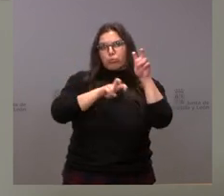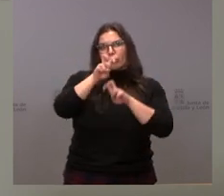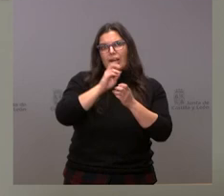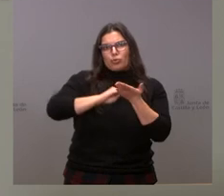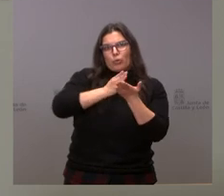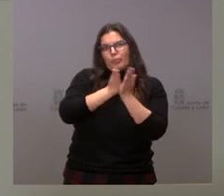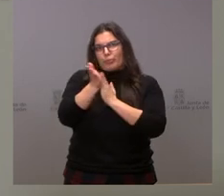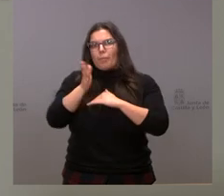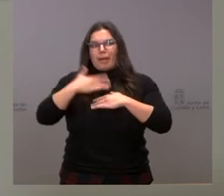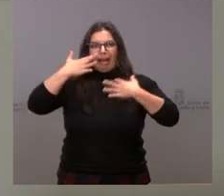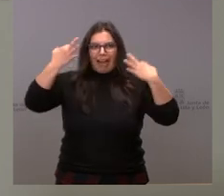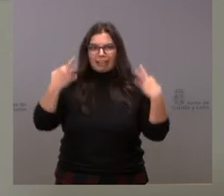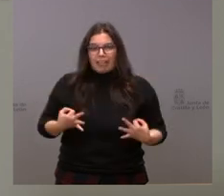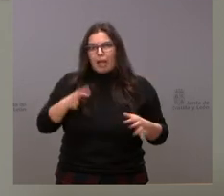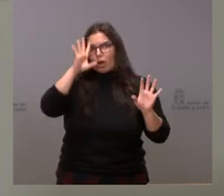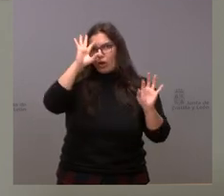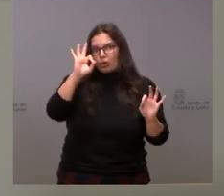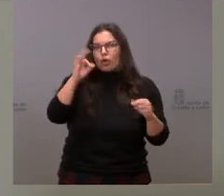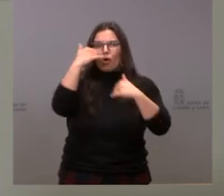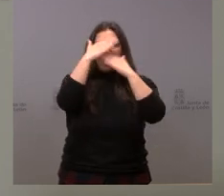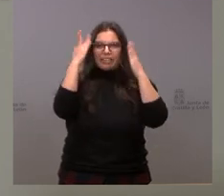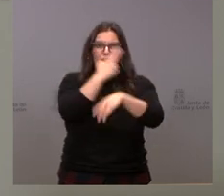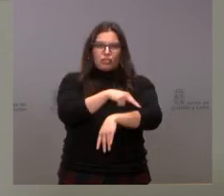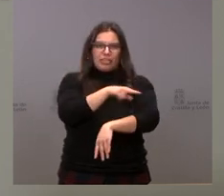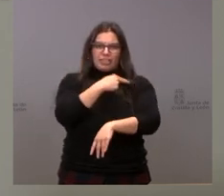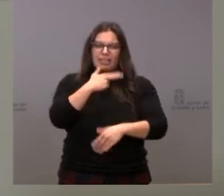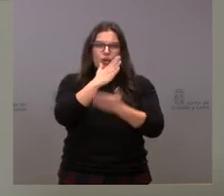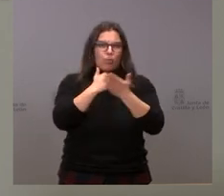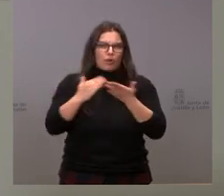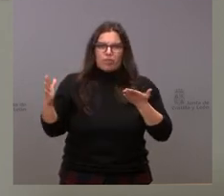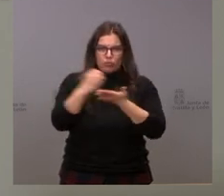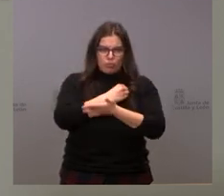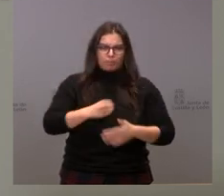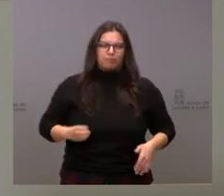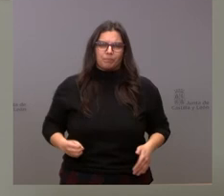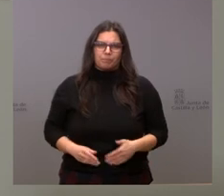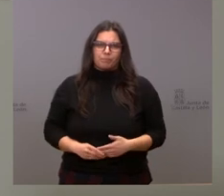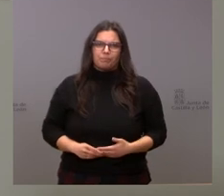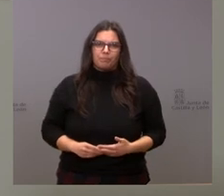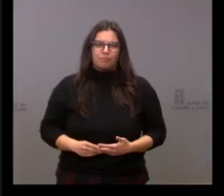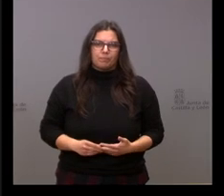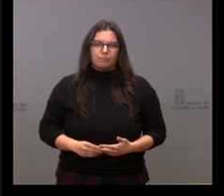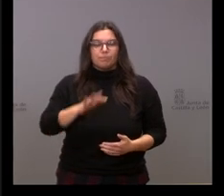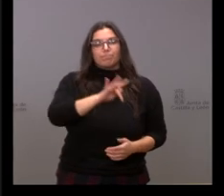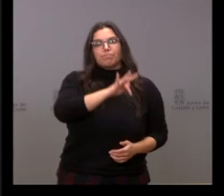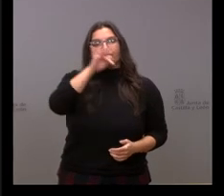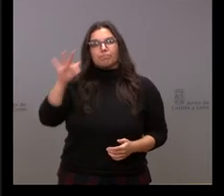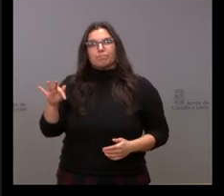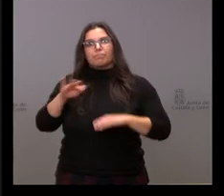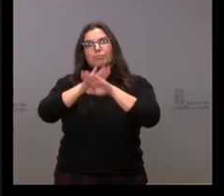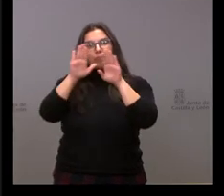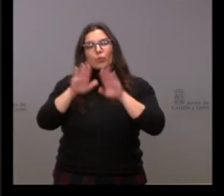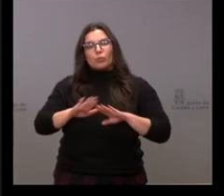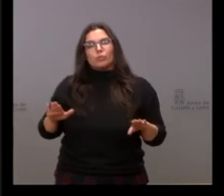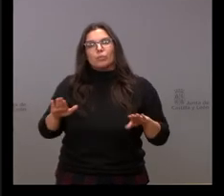como no puede ser de otra manera en la asistencia sanitaria en toda la comunidad de castilla y león' pues vamos a cerrar este